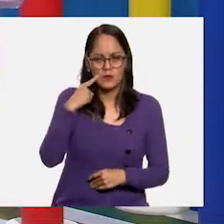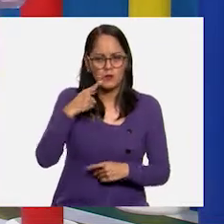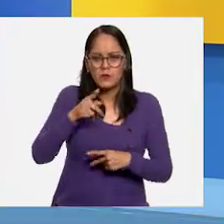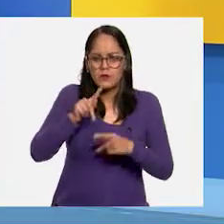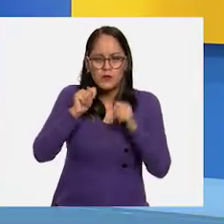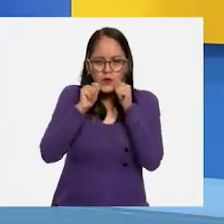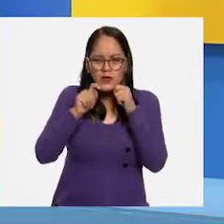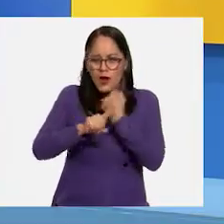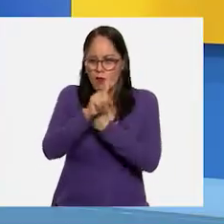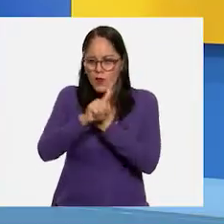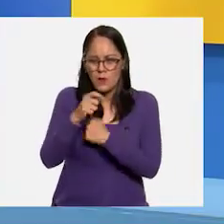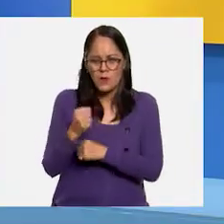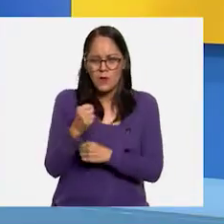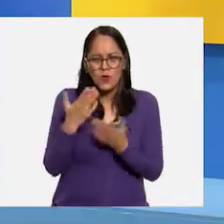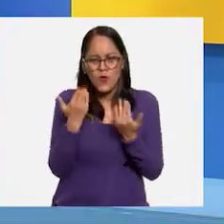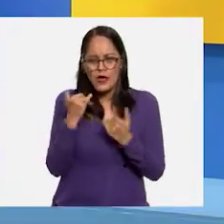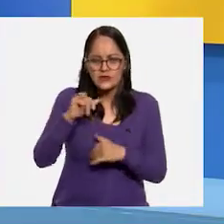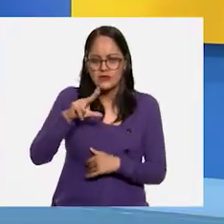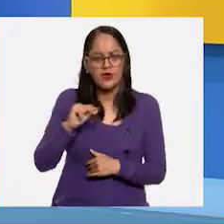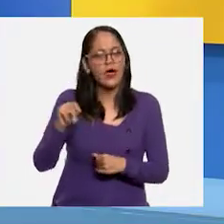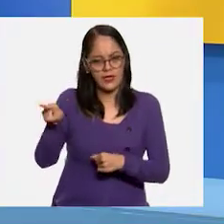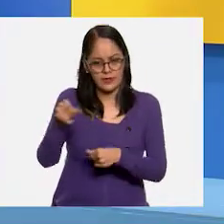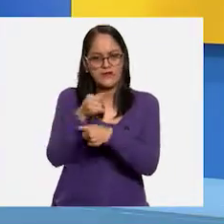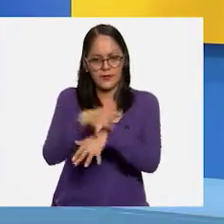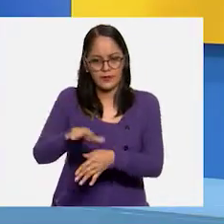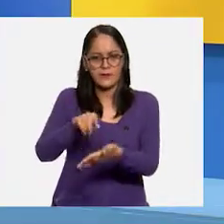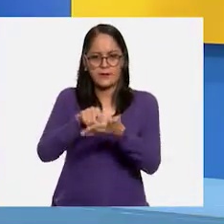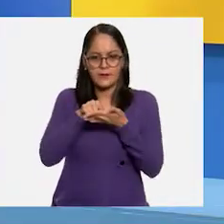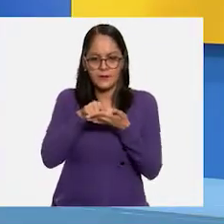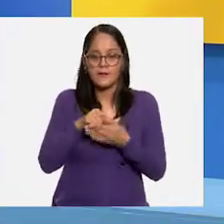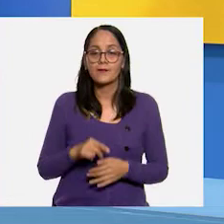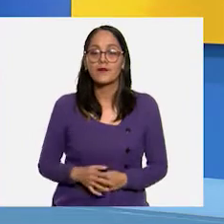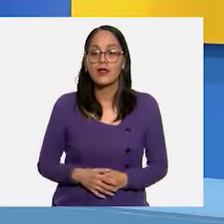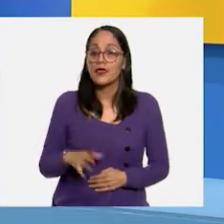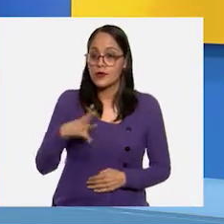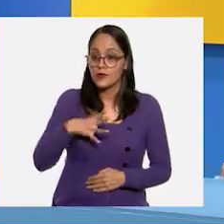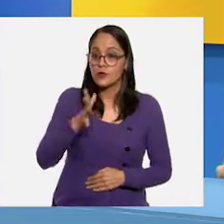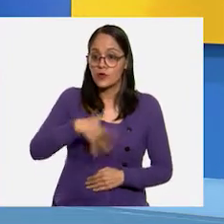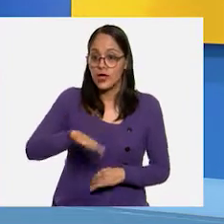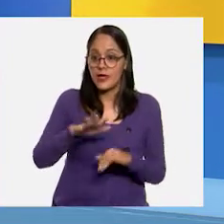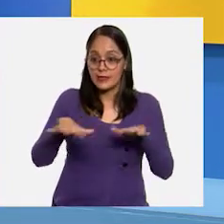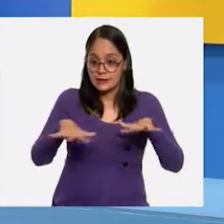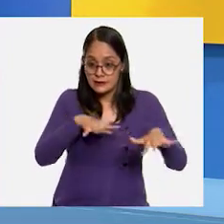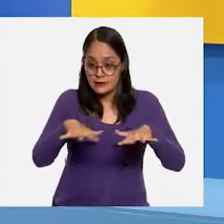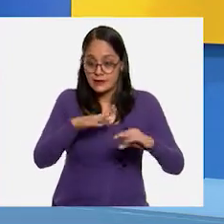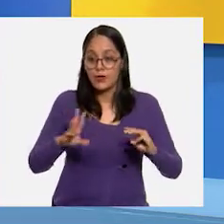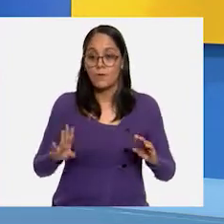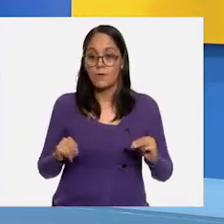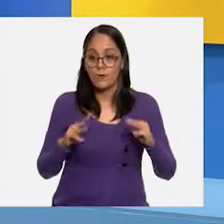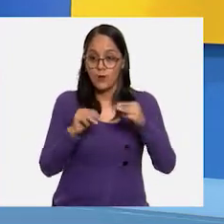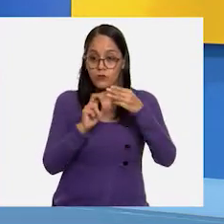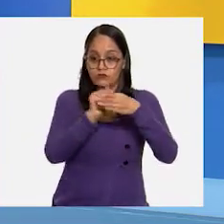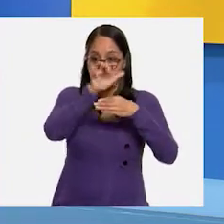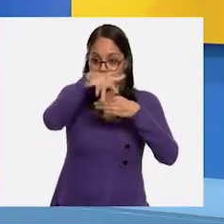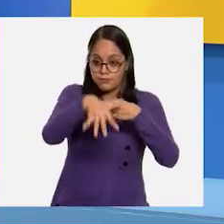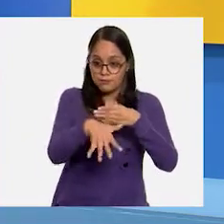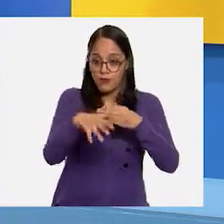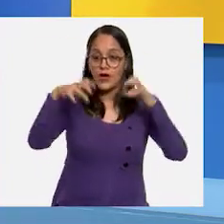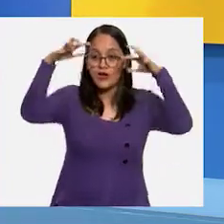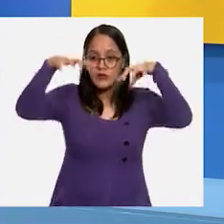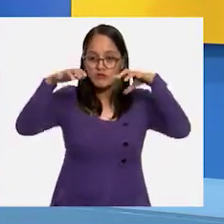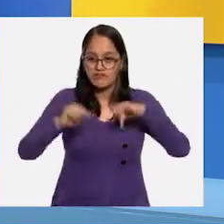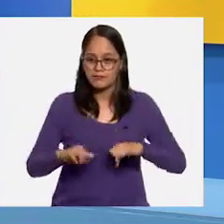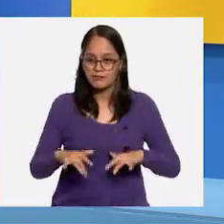desastre. Ale, tenemos que buscar lo relacionado con sismos, con actividad volcánica, inundaciones por